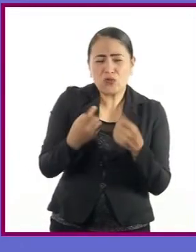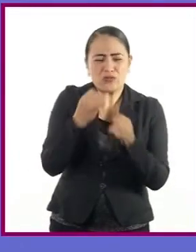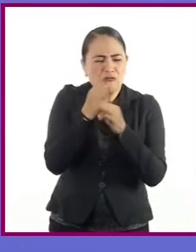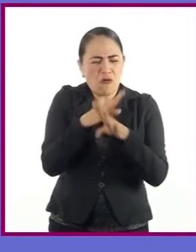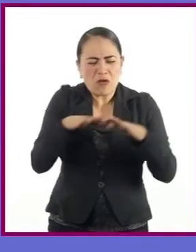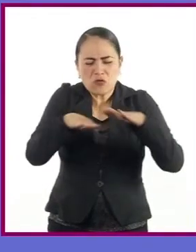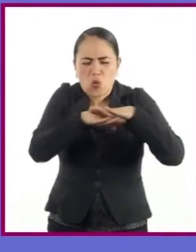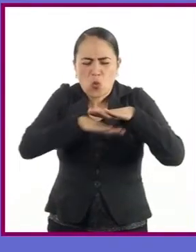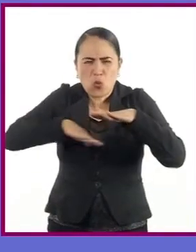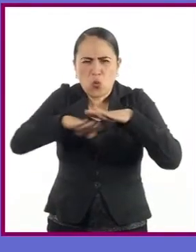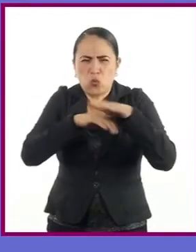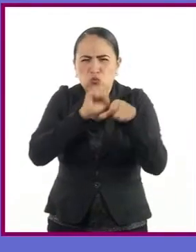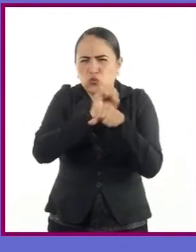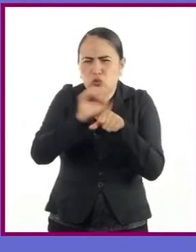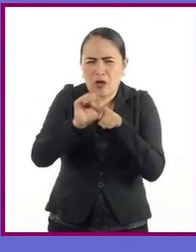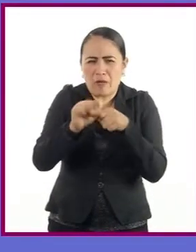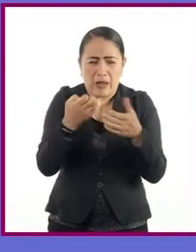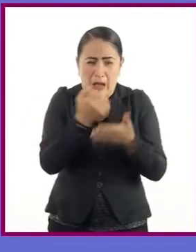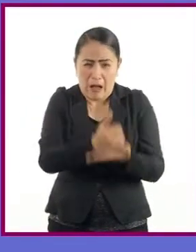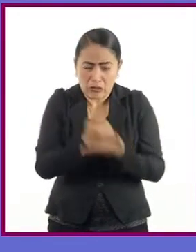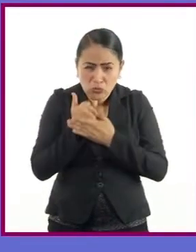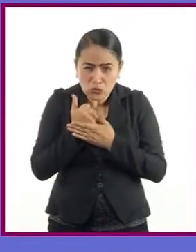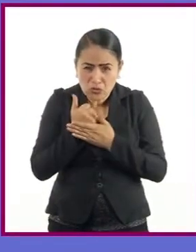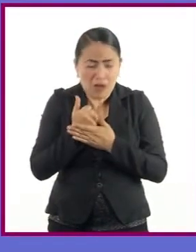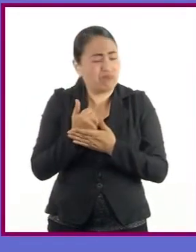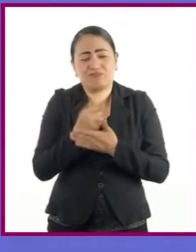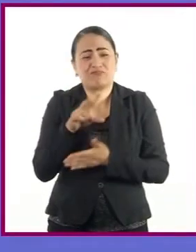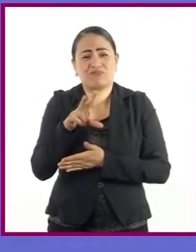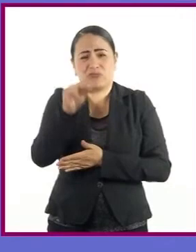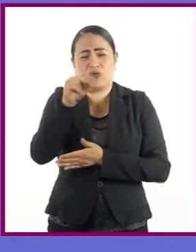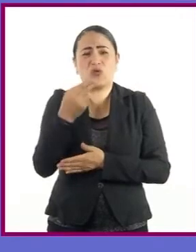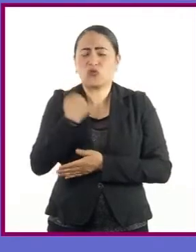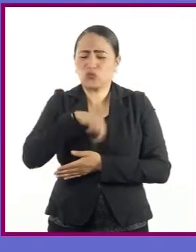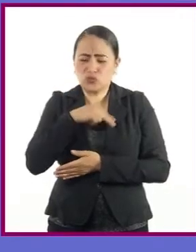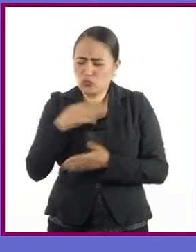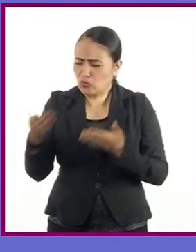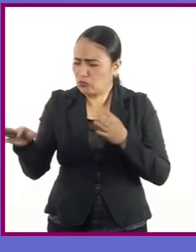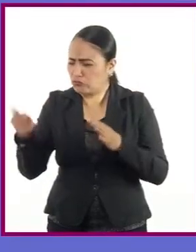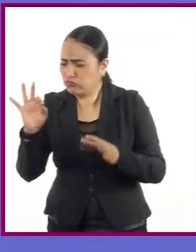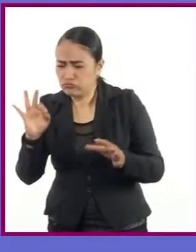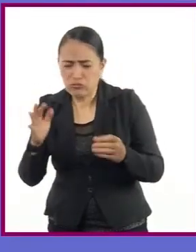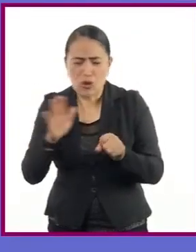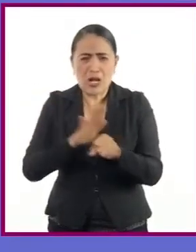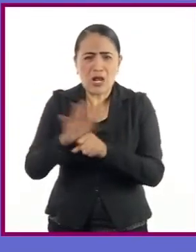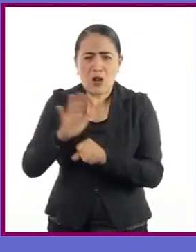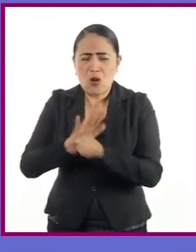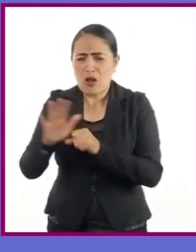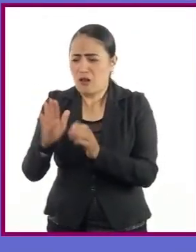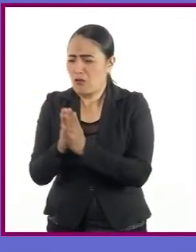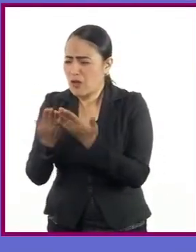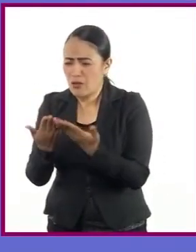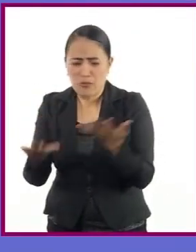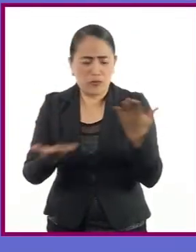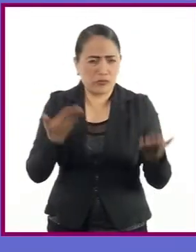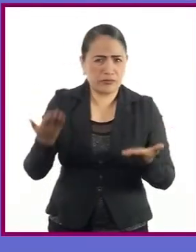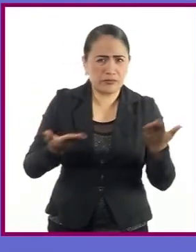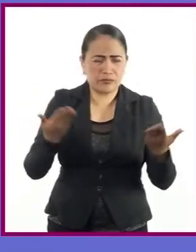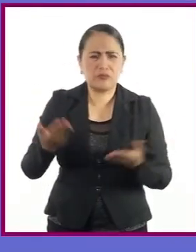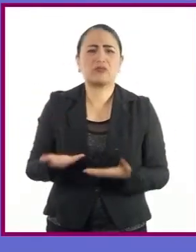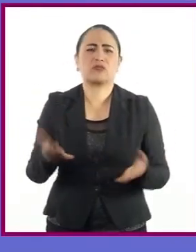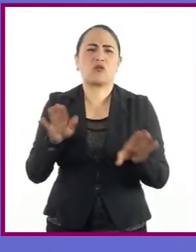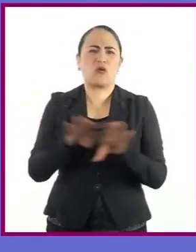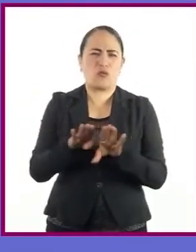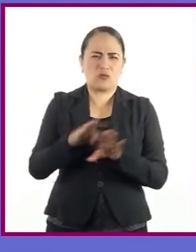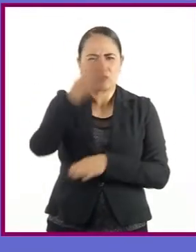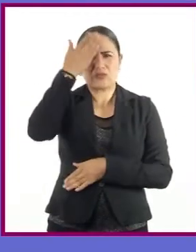propósitos. Entonces, ¿cómo saber cuál libro es el que más nos conviene? Veamos. Los